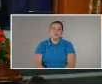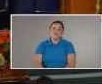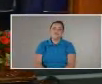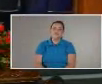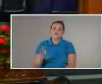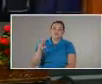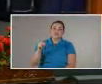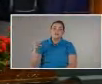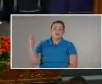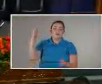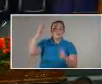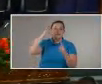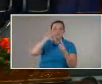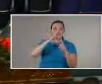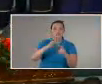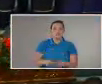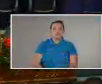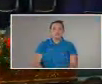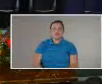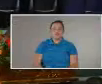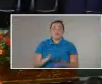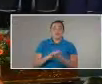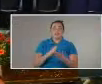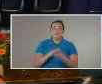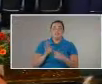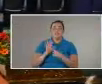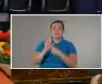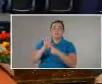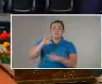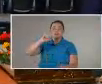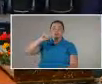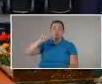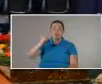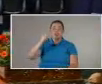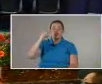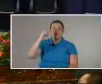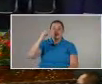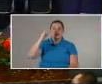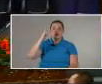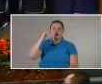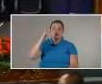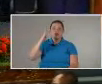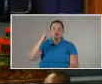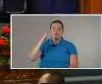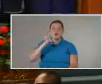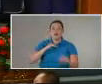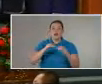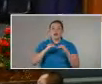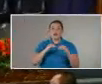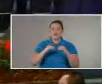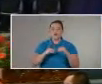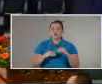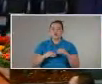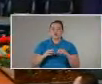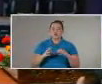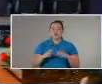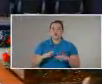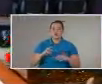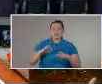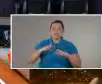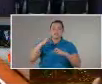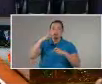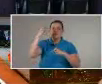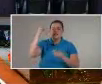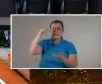Y la Biblia nos muestra a Job sabiendo actuar en abundancia y en prosperidad, y también